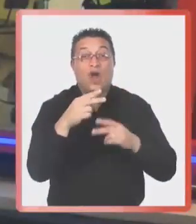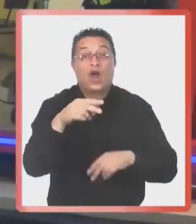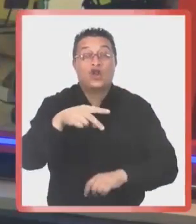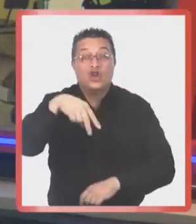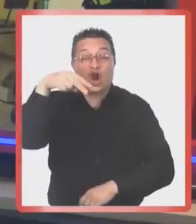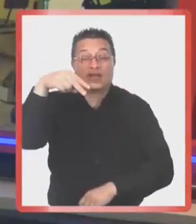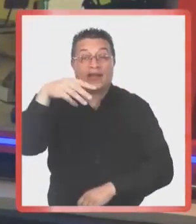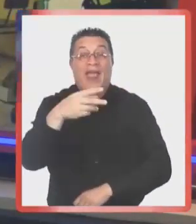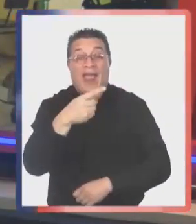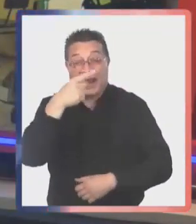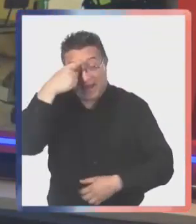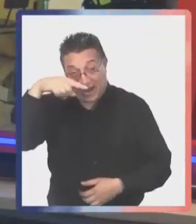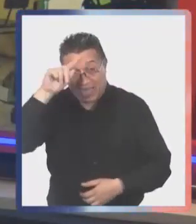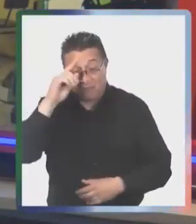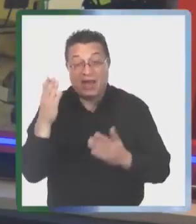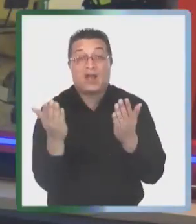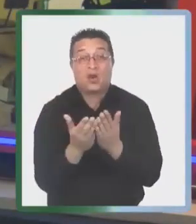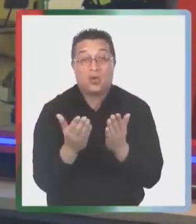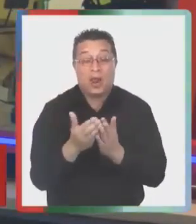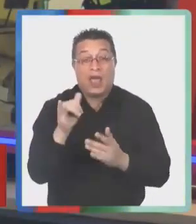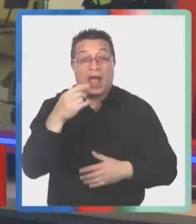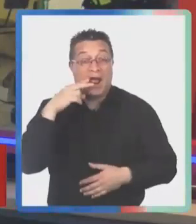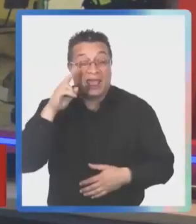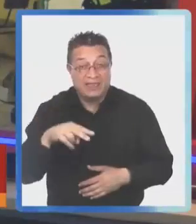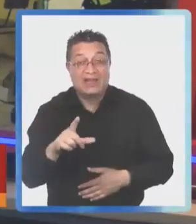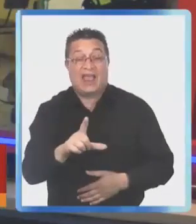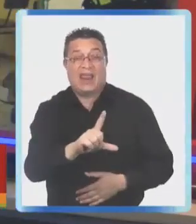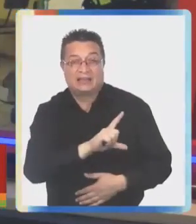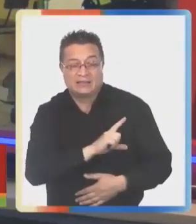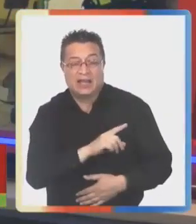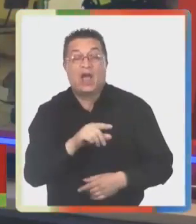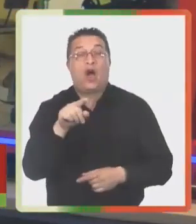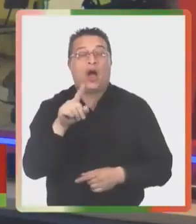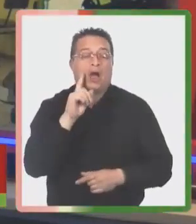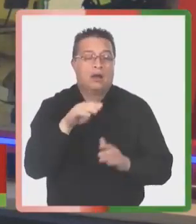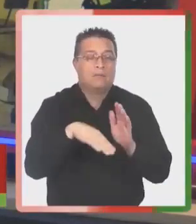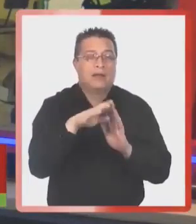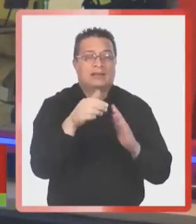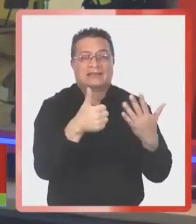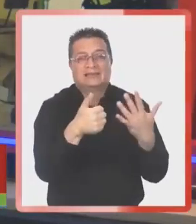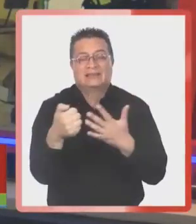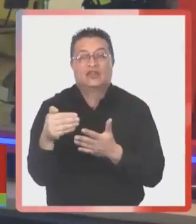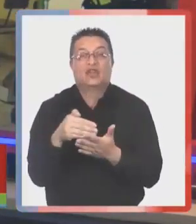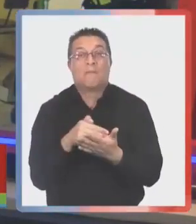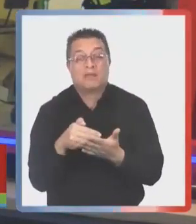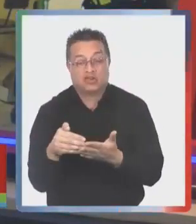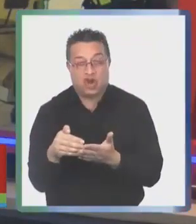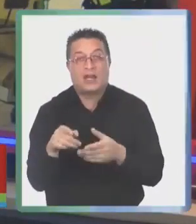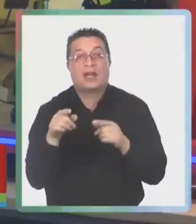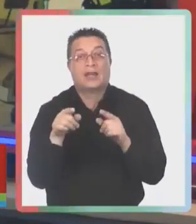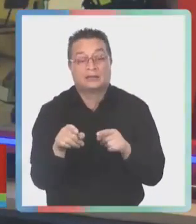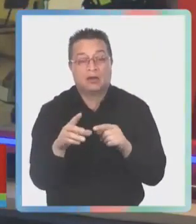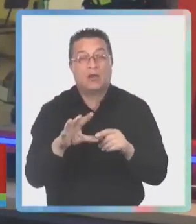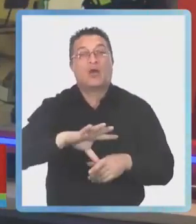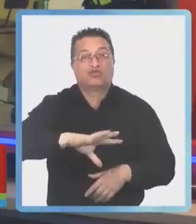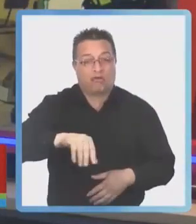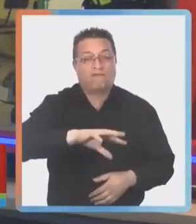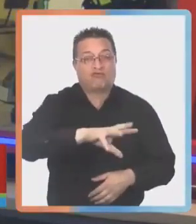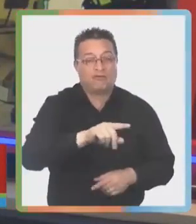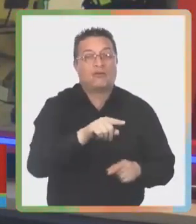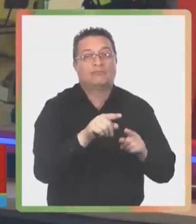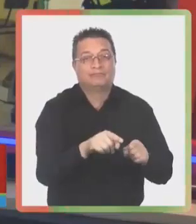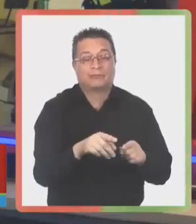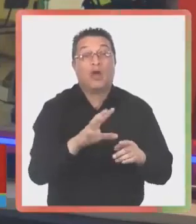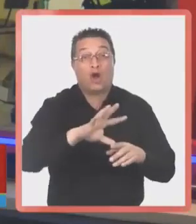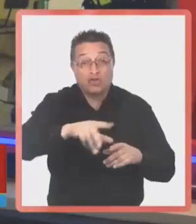Viajamos al norte. En Calama, escuelas, jardines infantiles y liceos reportan más de 600 millones de pesos en pérdidas por robos.